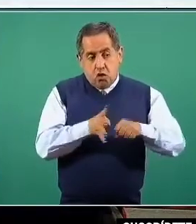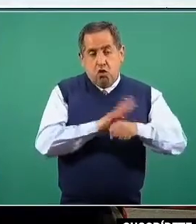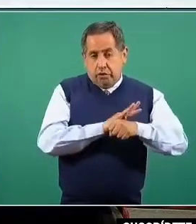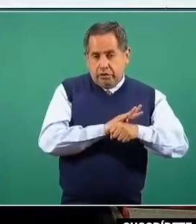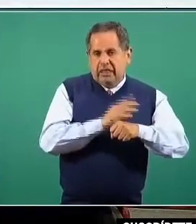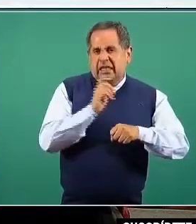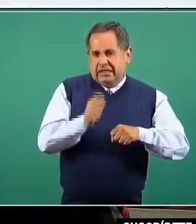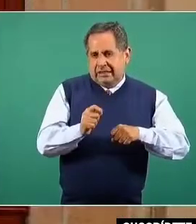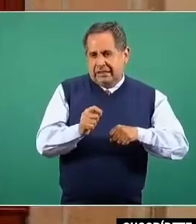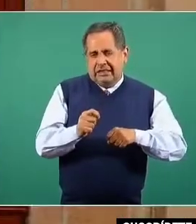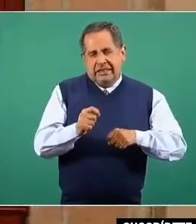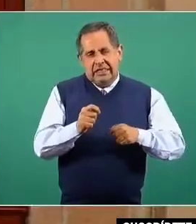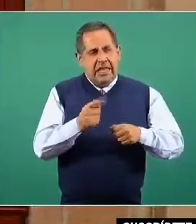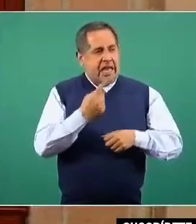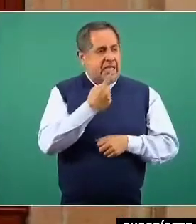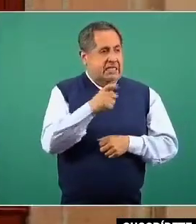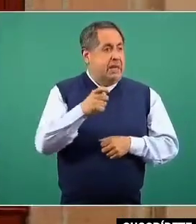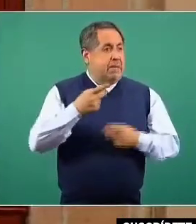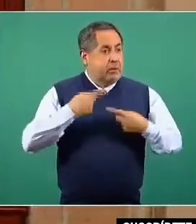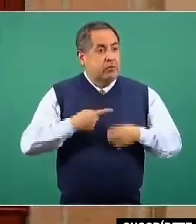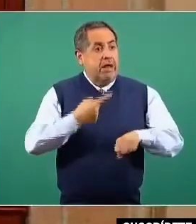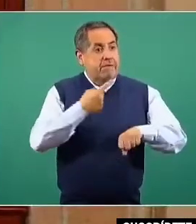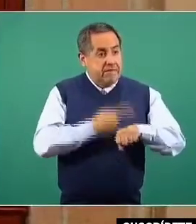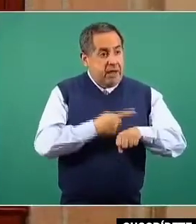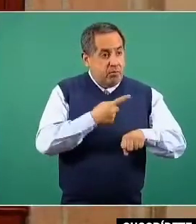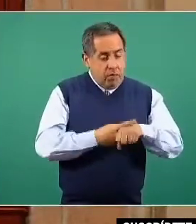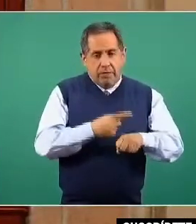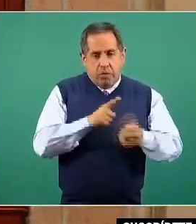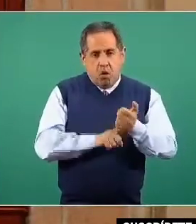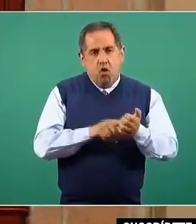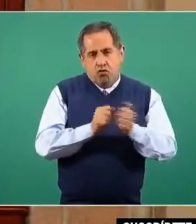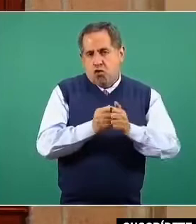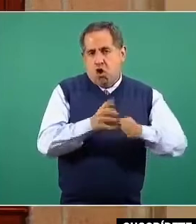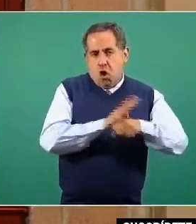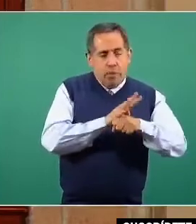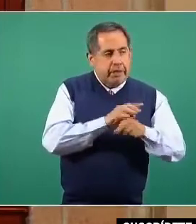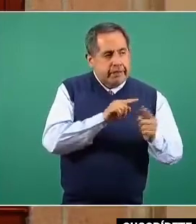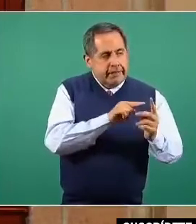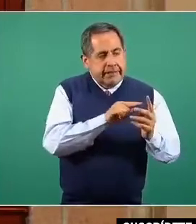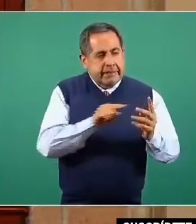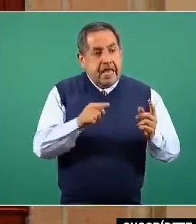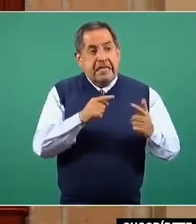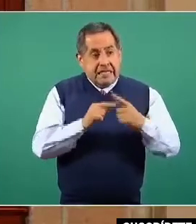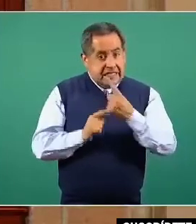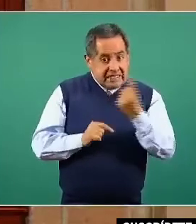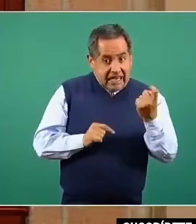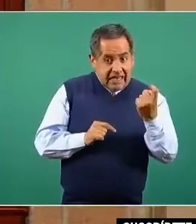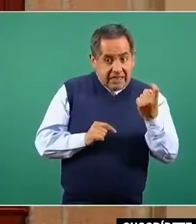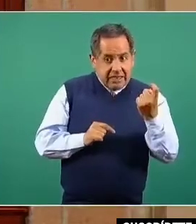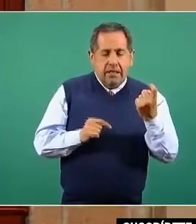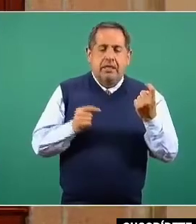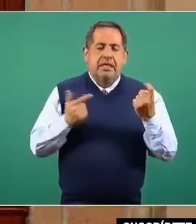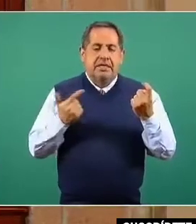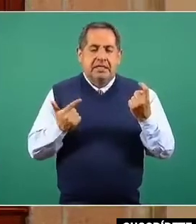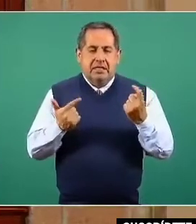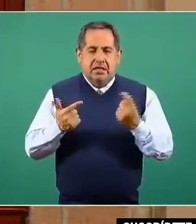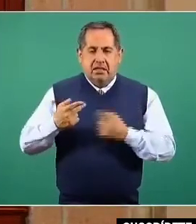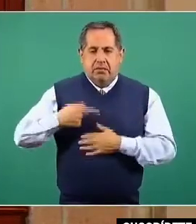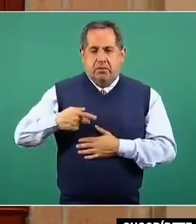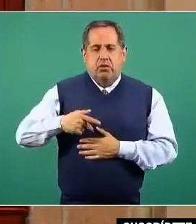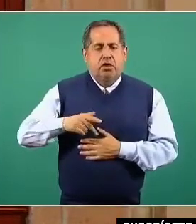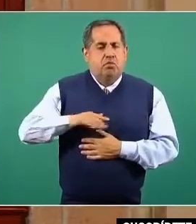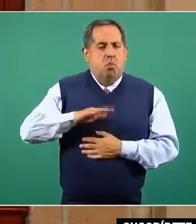100 personas que enferman y son confirmadas para COVID-19, lamentablemente 7 de ellas fallecen en la